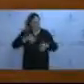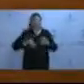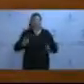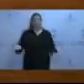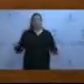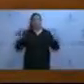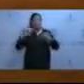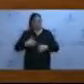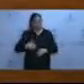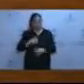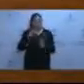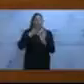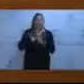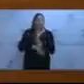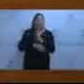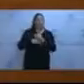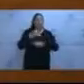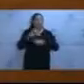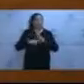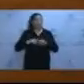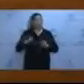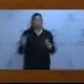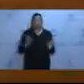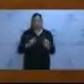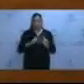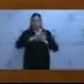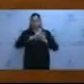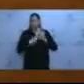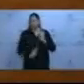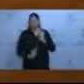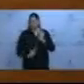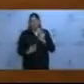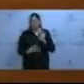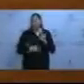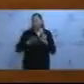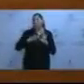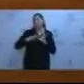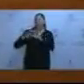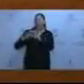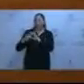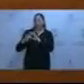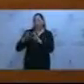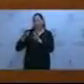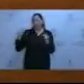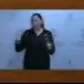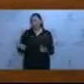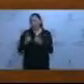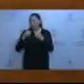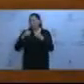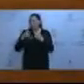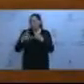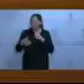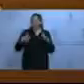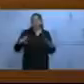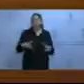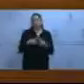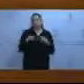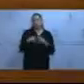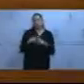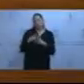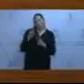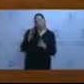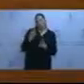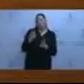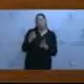supondría no llevar a cabo esta adaptación en relación con cualesquiera actuaciones futuras de la sociedad.